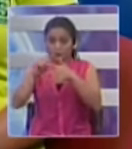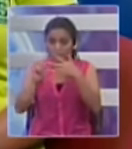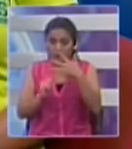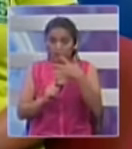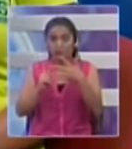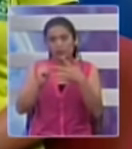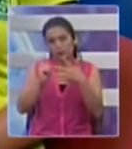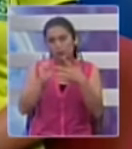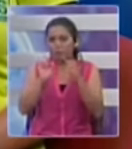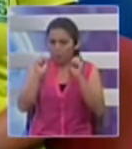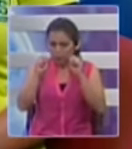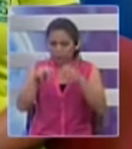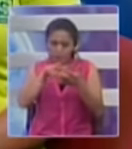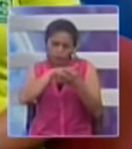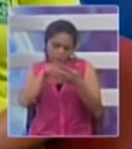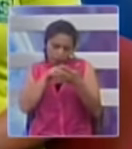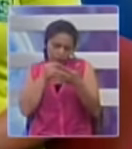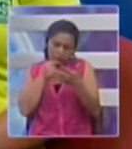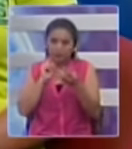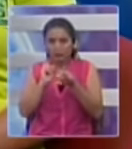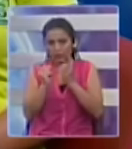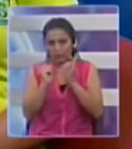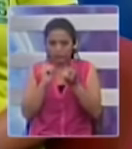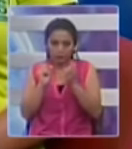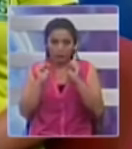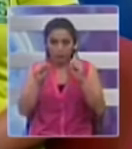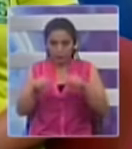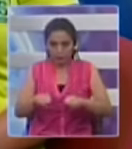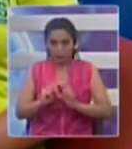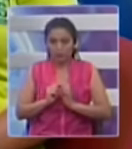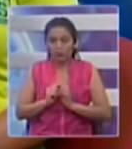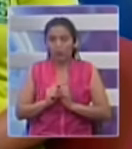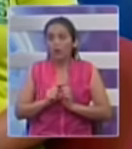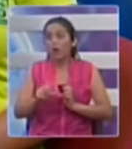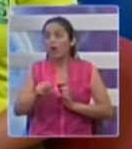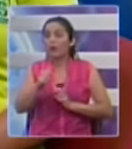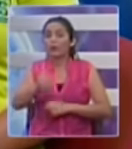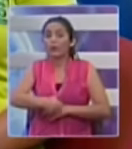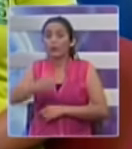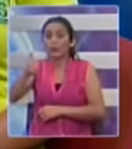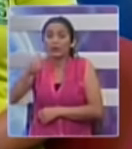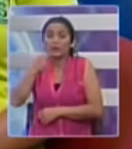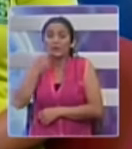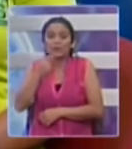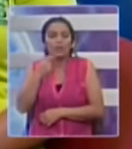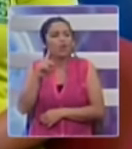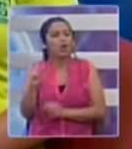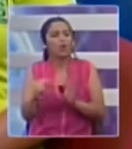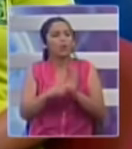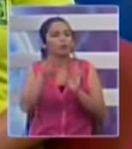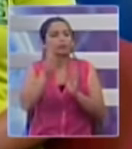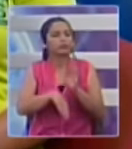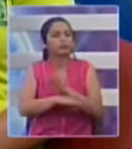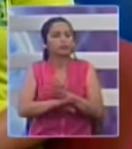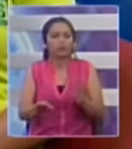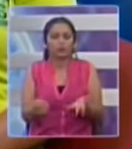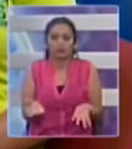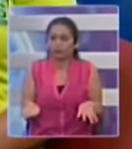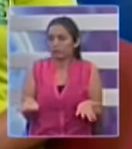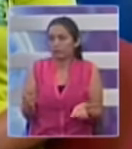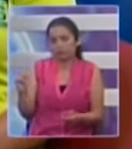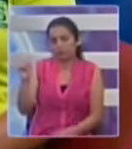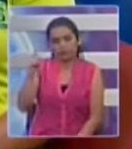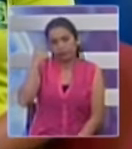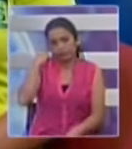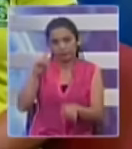otros candidatos que proponen eliminar todos los impuestos, que los impuestos permiten financiar el gasto corriente del Estado, de acuerdo a